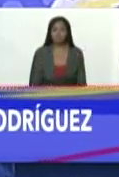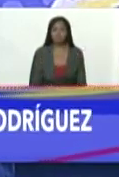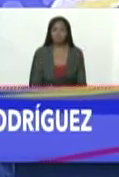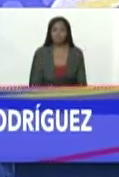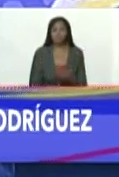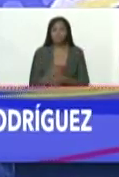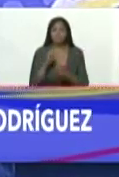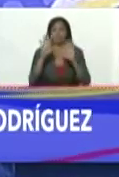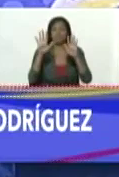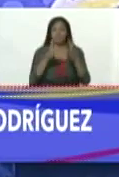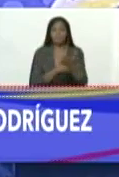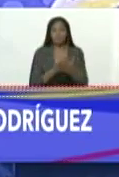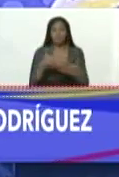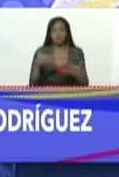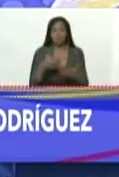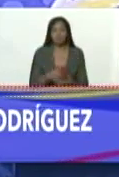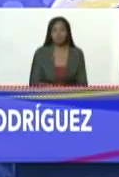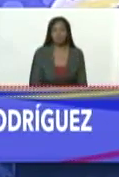más de 10 millones.